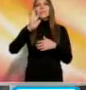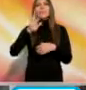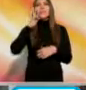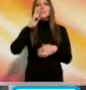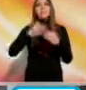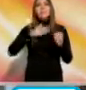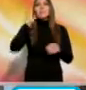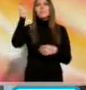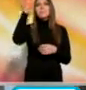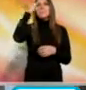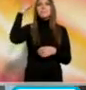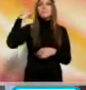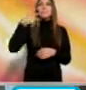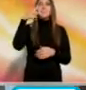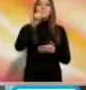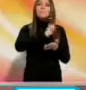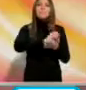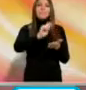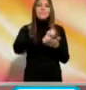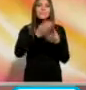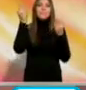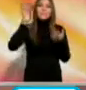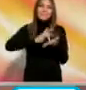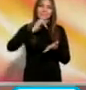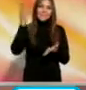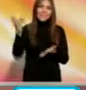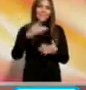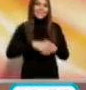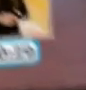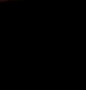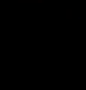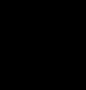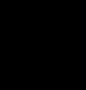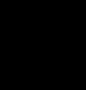a través de estas letras. Qué Muchas bueno. gracias, Gracias Sandra. a Que te vaya ustedes, muy bien. gracias, Muchas gracias. Humberto, gracias, Quique, Nosotros... gracias.